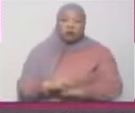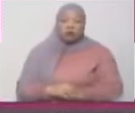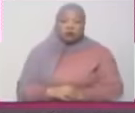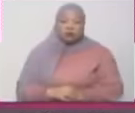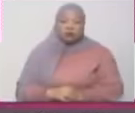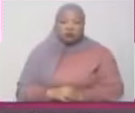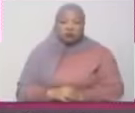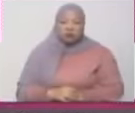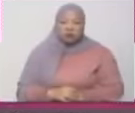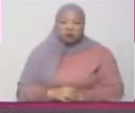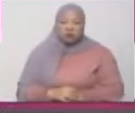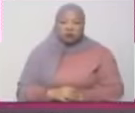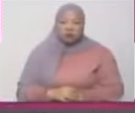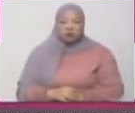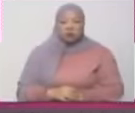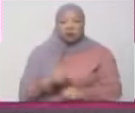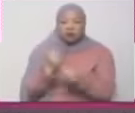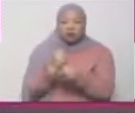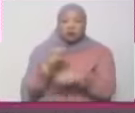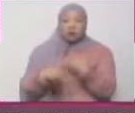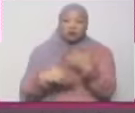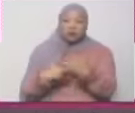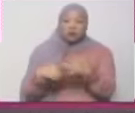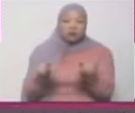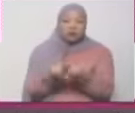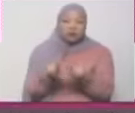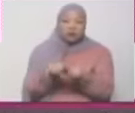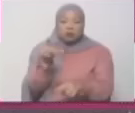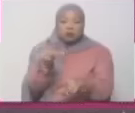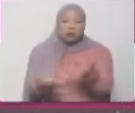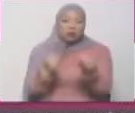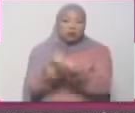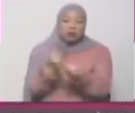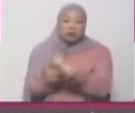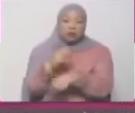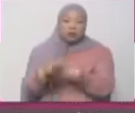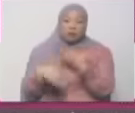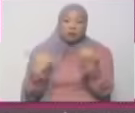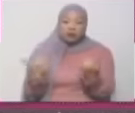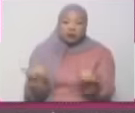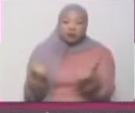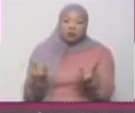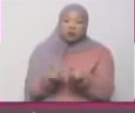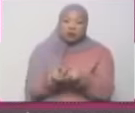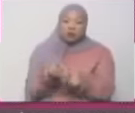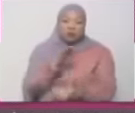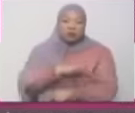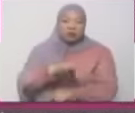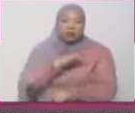Hay quienes sacan unos boticos y los eligen para un carguito y ya se creen un mesías.